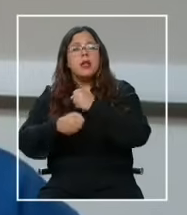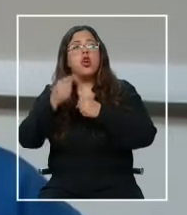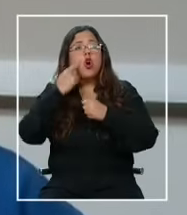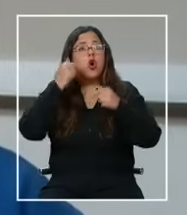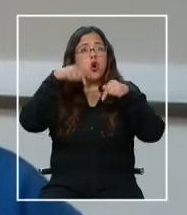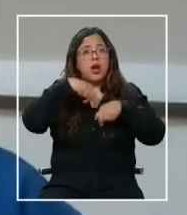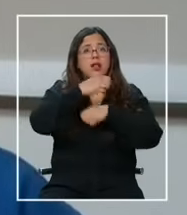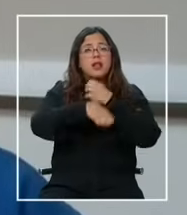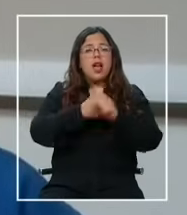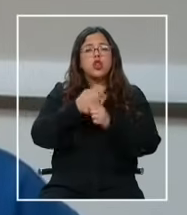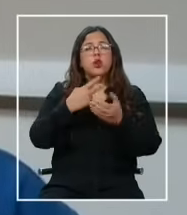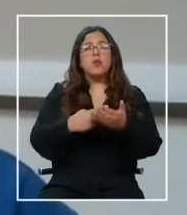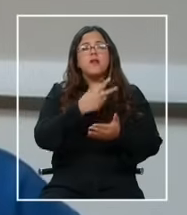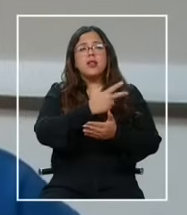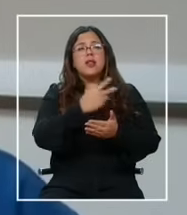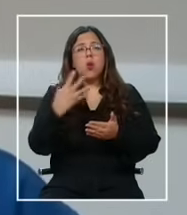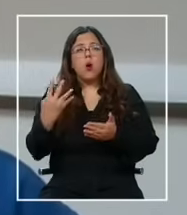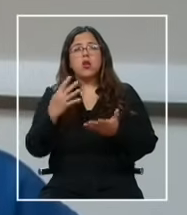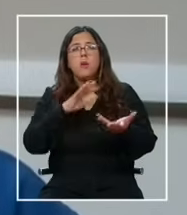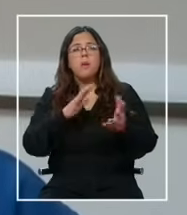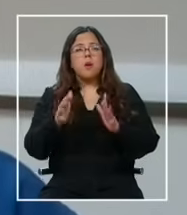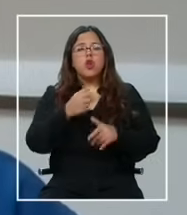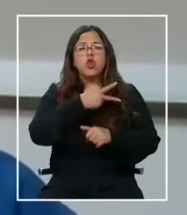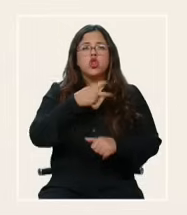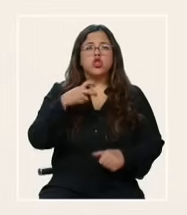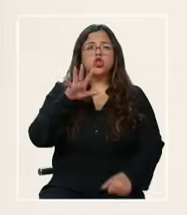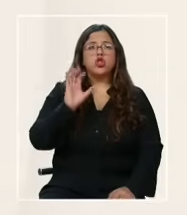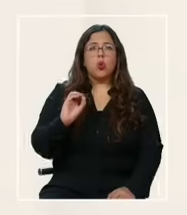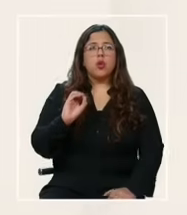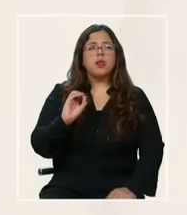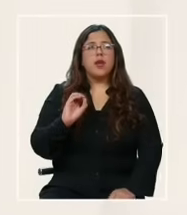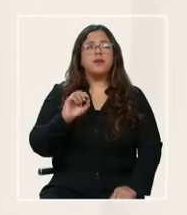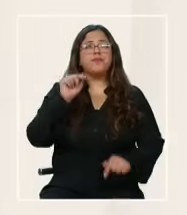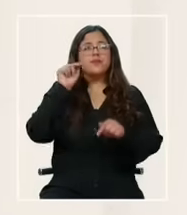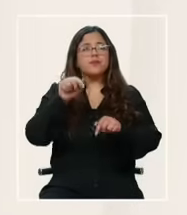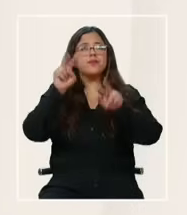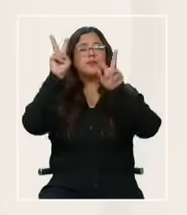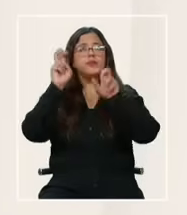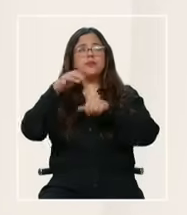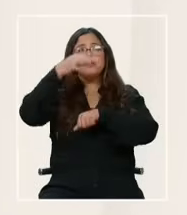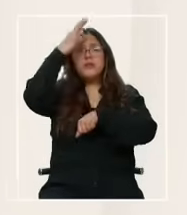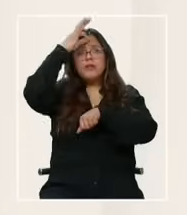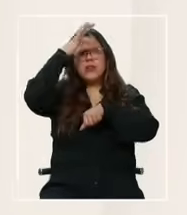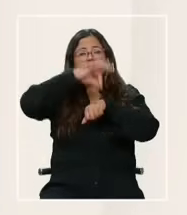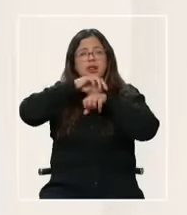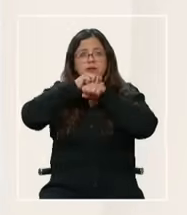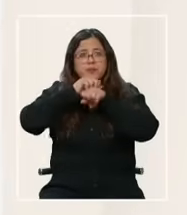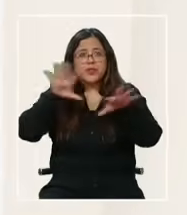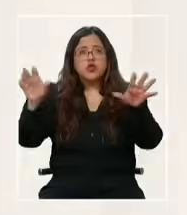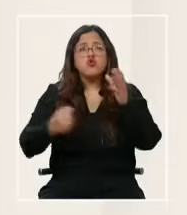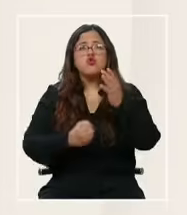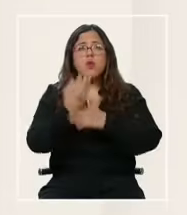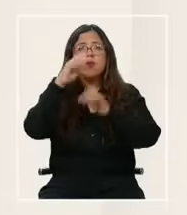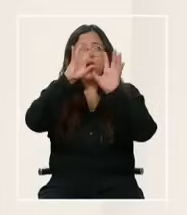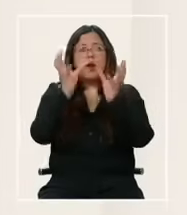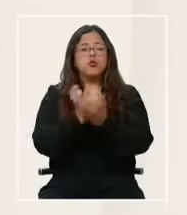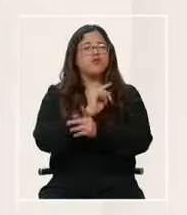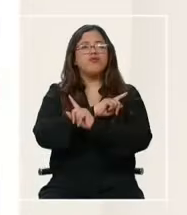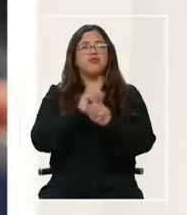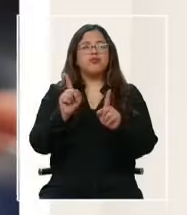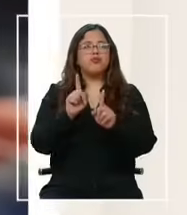que va del año 2024 van cerca de 250 un fenómeno epidemiológico que no es nuevo en el mundo